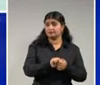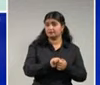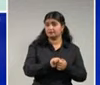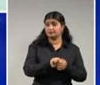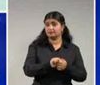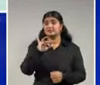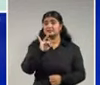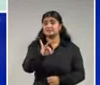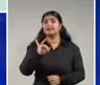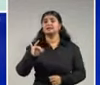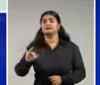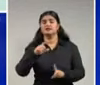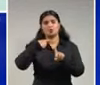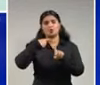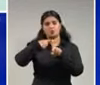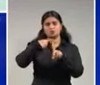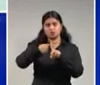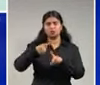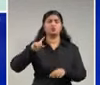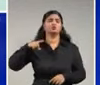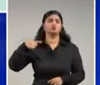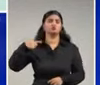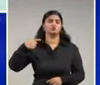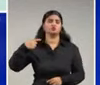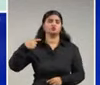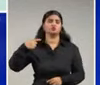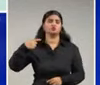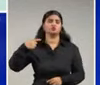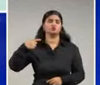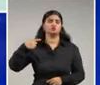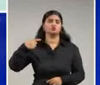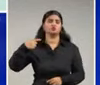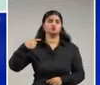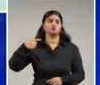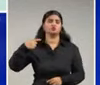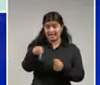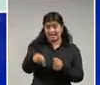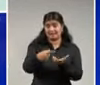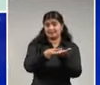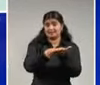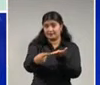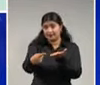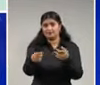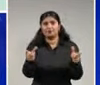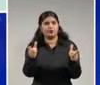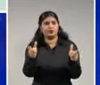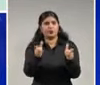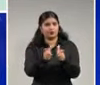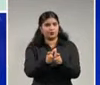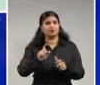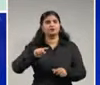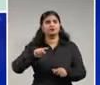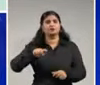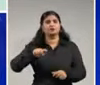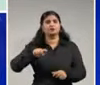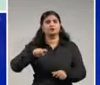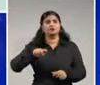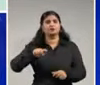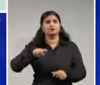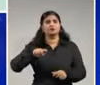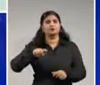olvidemos nunca, para también no confiarnos mucho, que llegamos a tener, para coger un ejemplo de los que aparecen